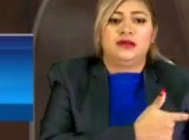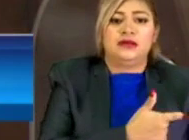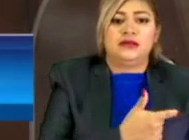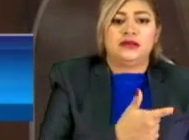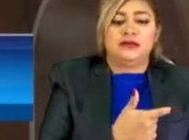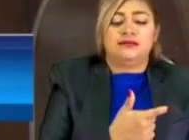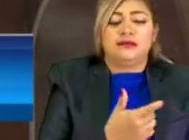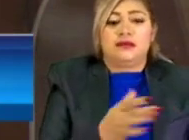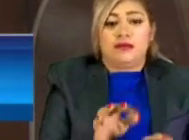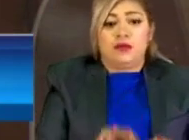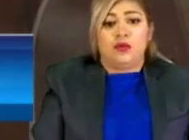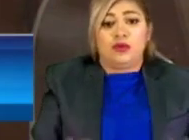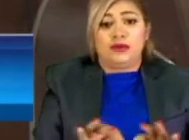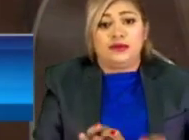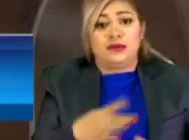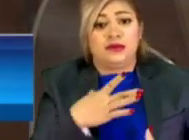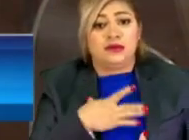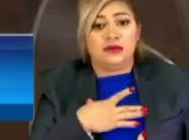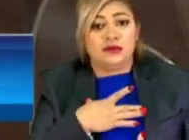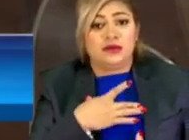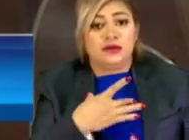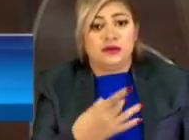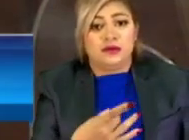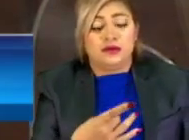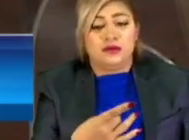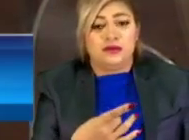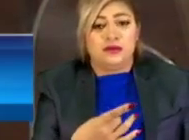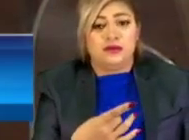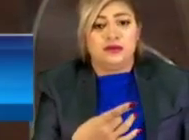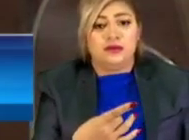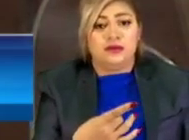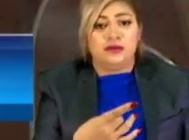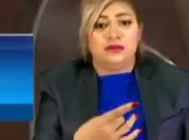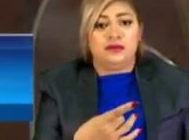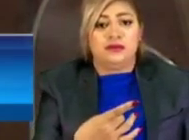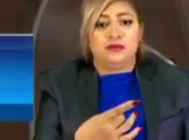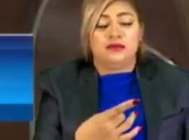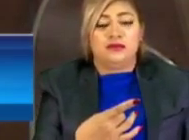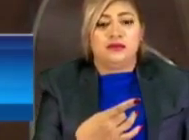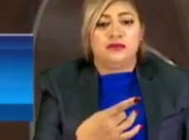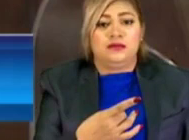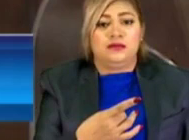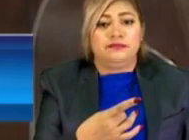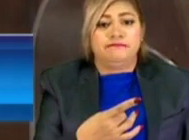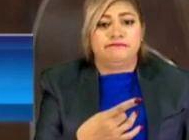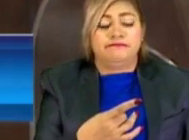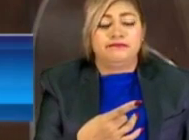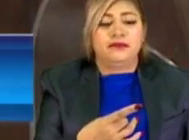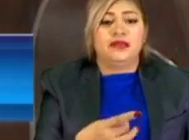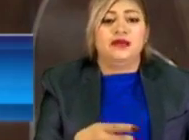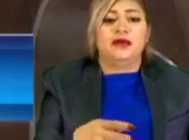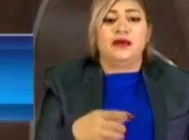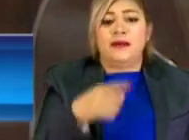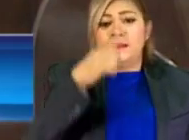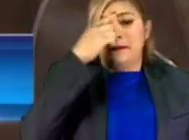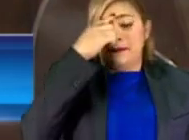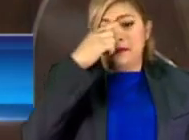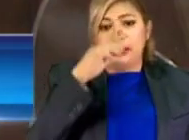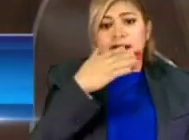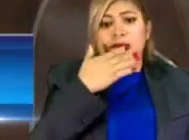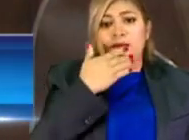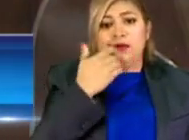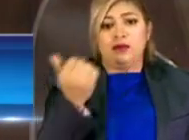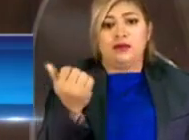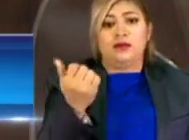salud y se constituyó en un factor determinante para la reactivación económica.